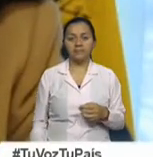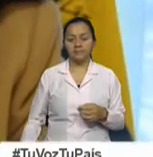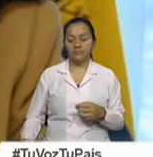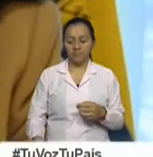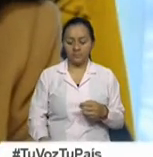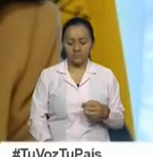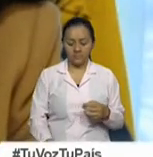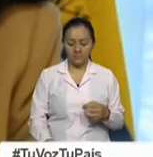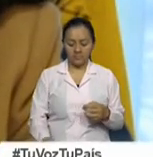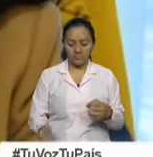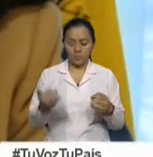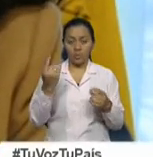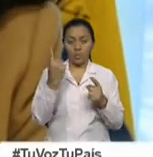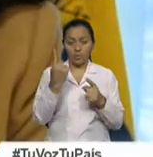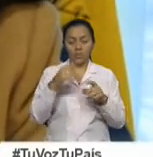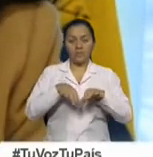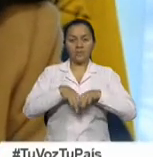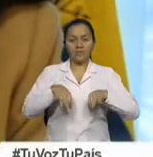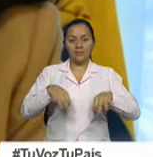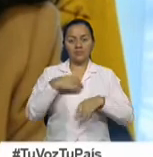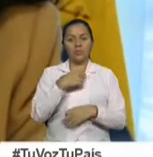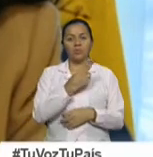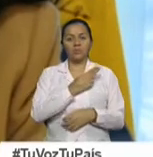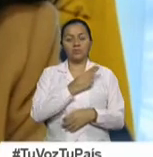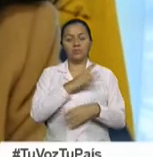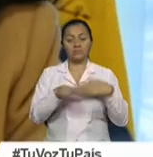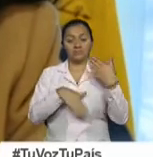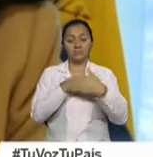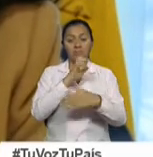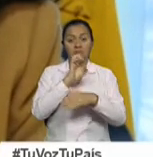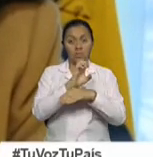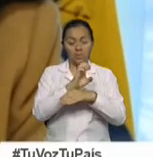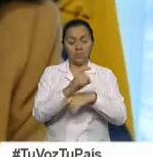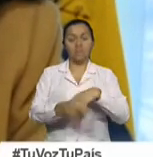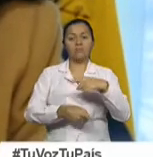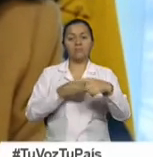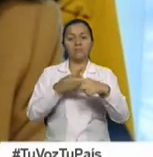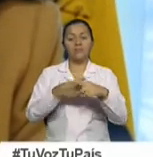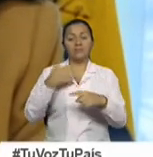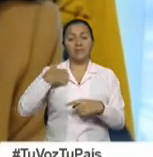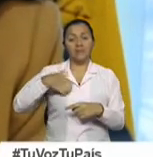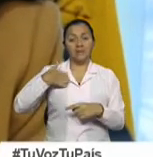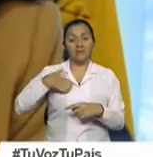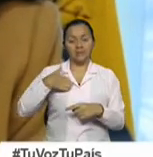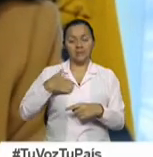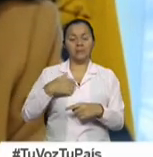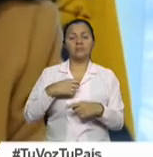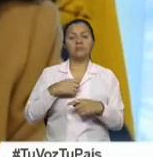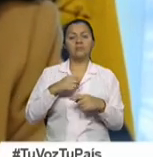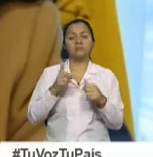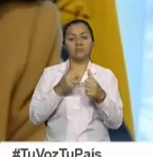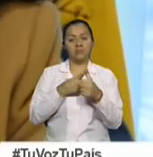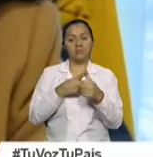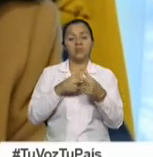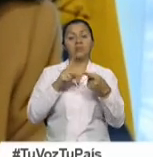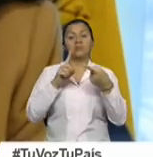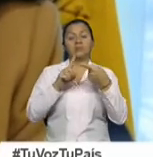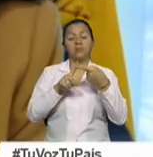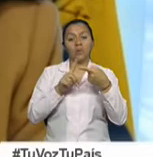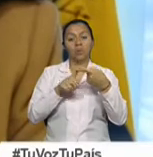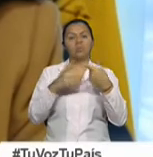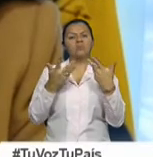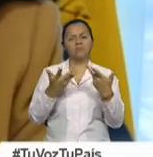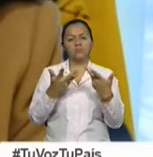de títulos universitarios entre Ecuador y Argentina. El segundo es para